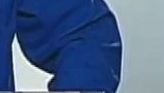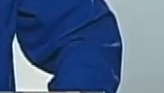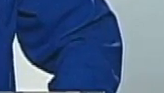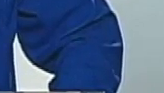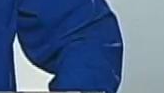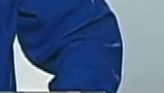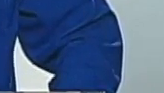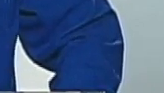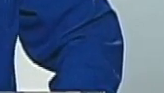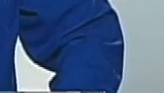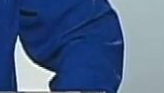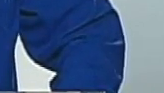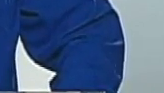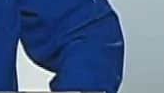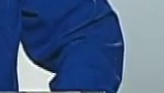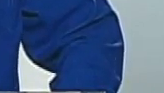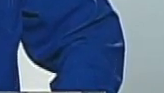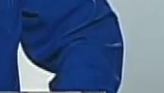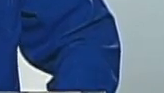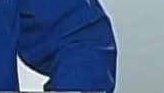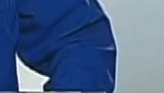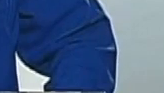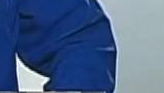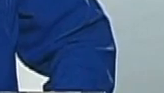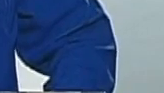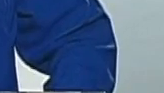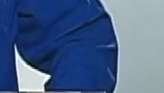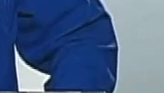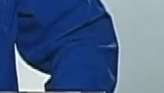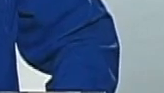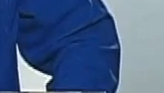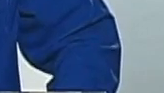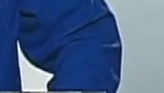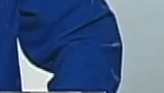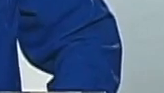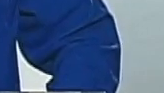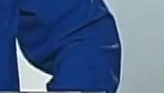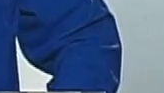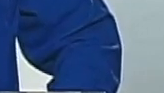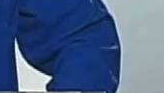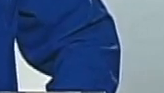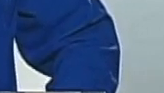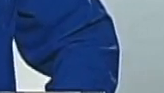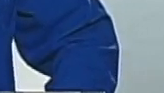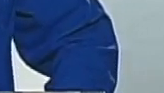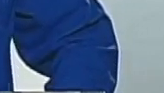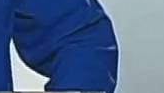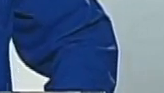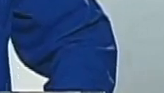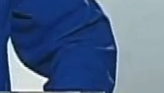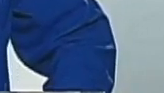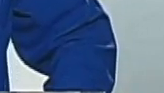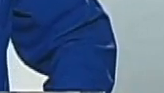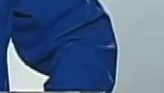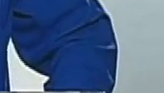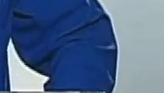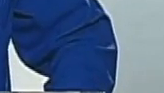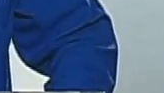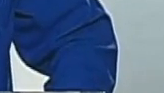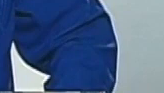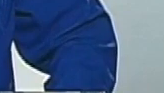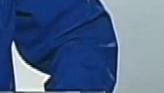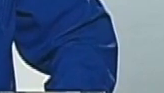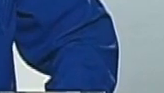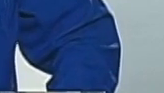que va a agrupar a todos los movimientos sociales del Congreso de la Patria y que va a convocar a todos